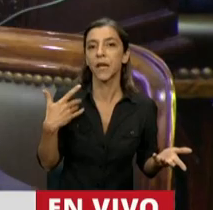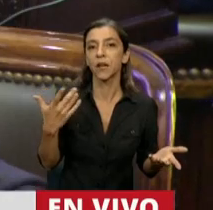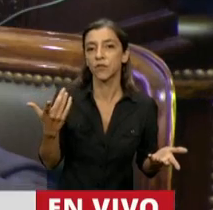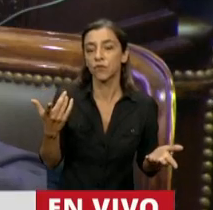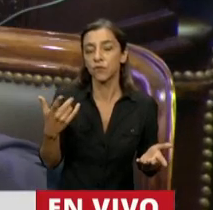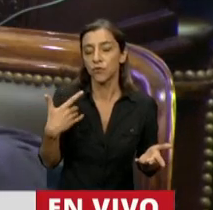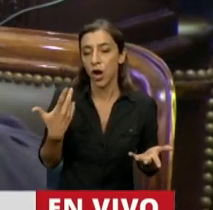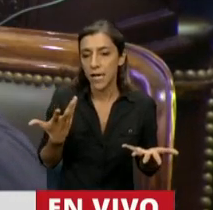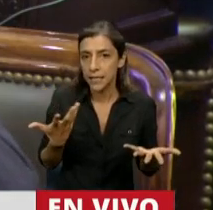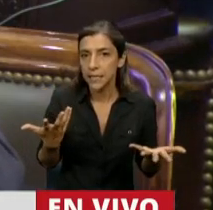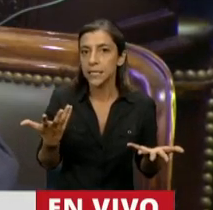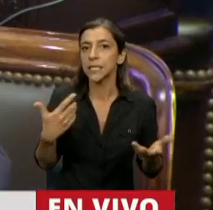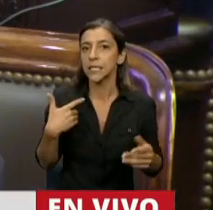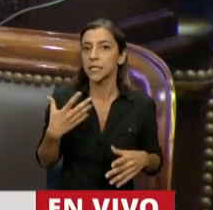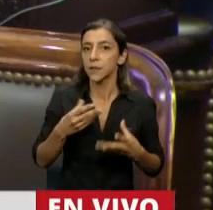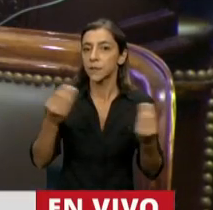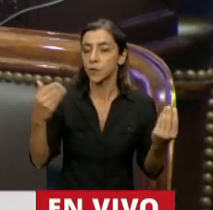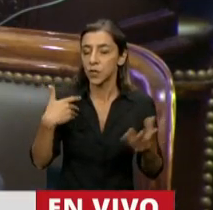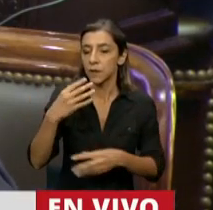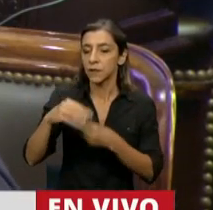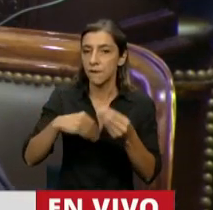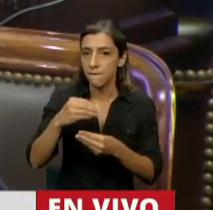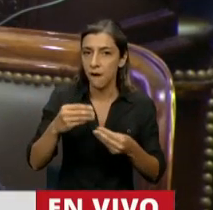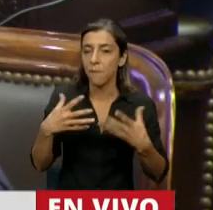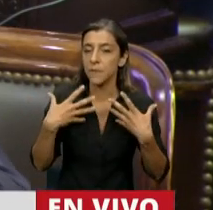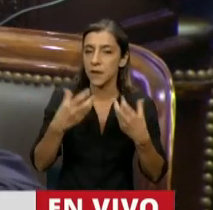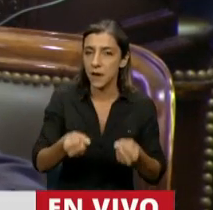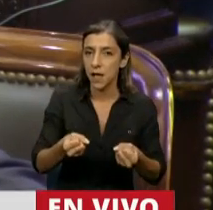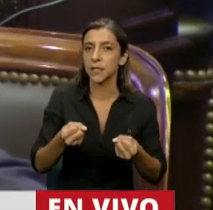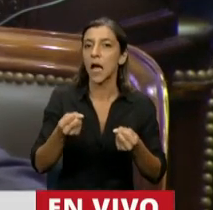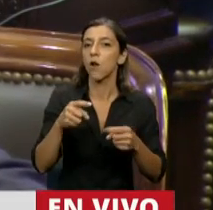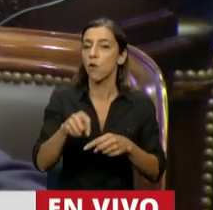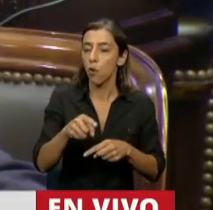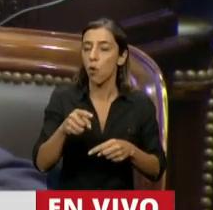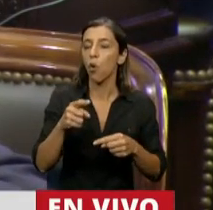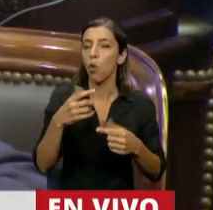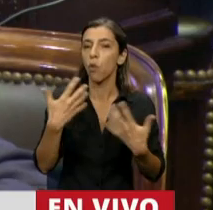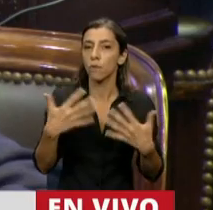sociales, familiares, de salud pública, etc.